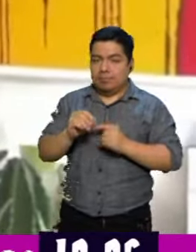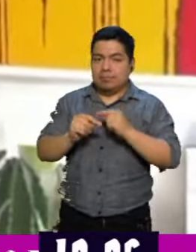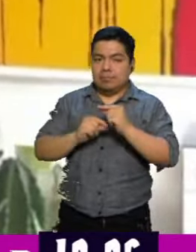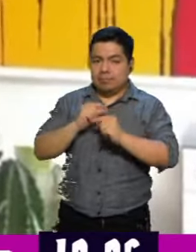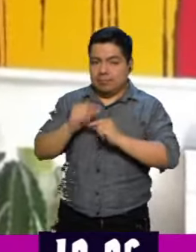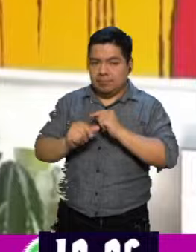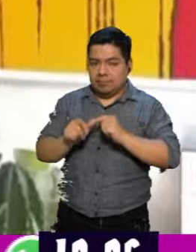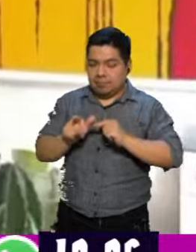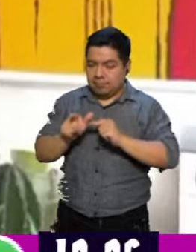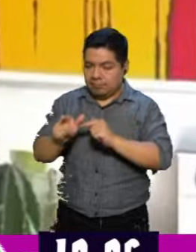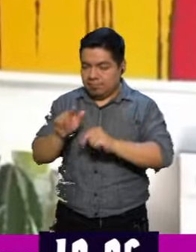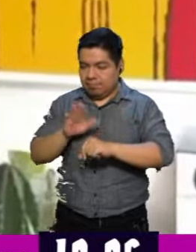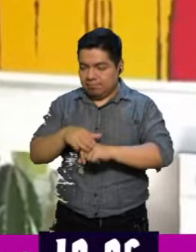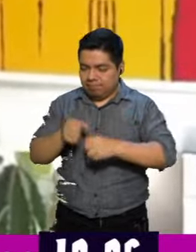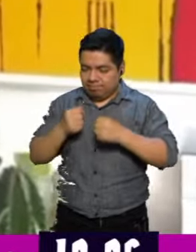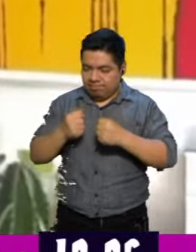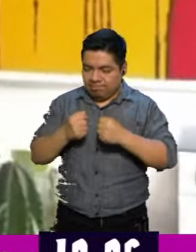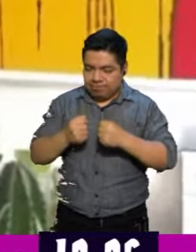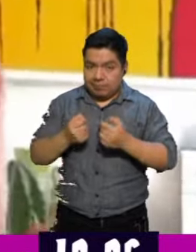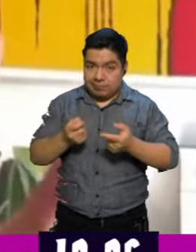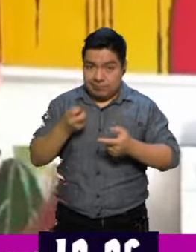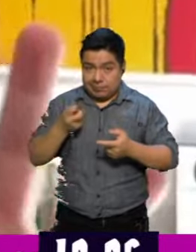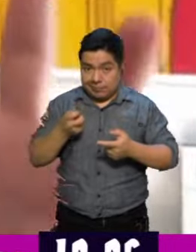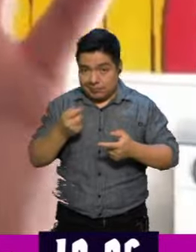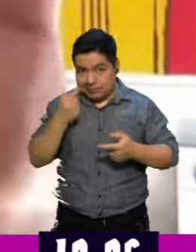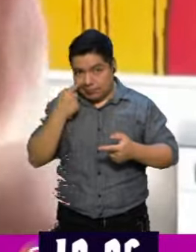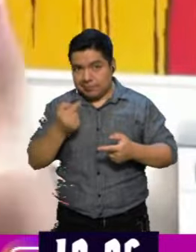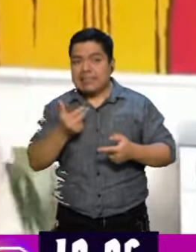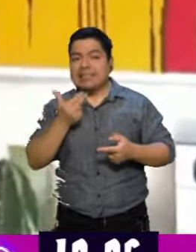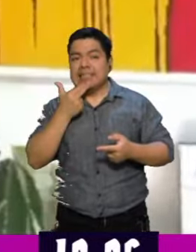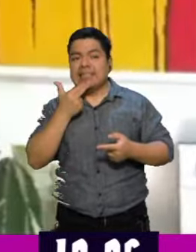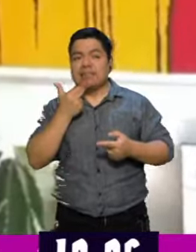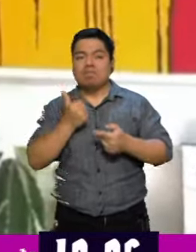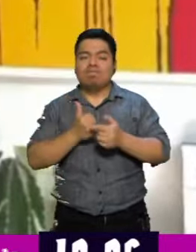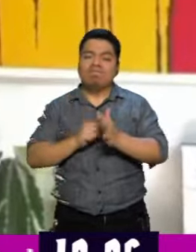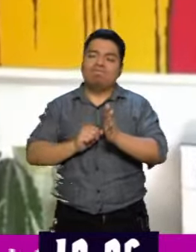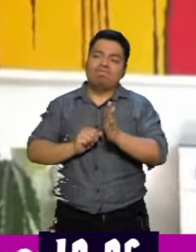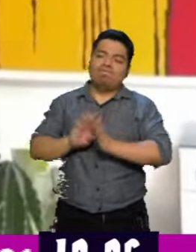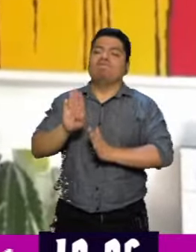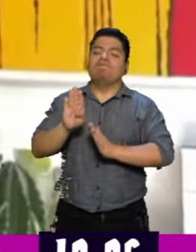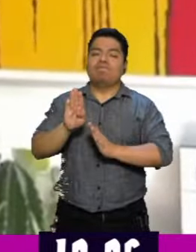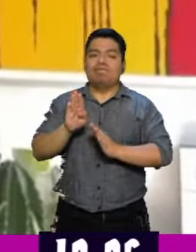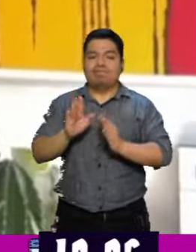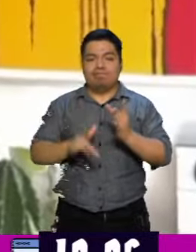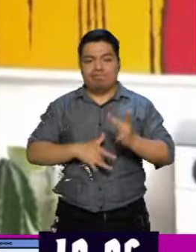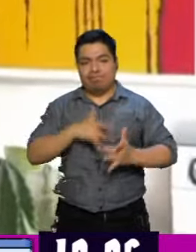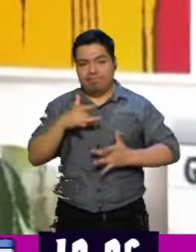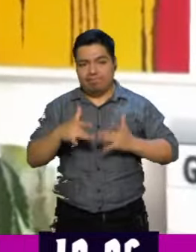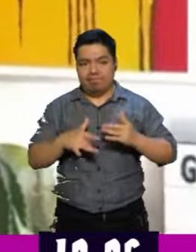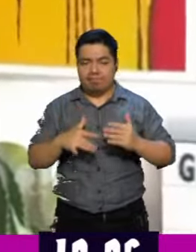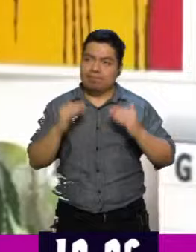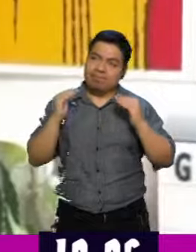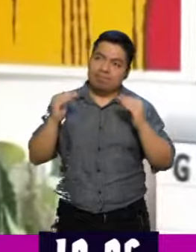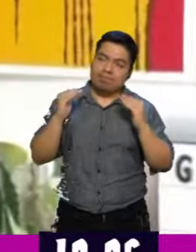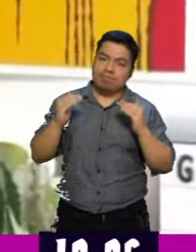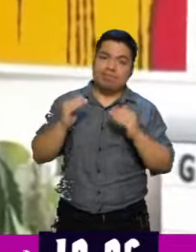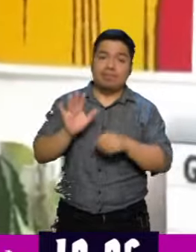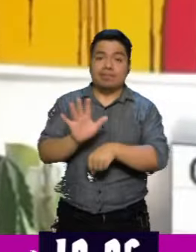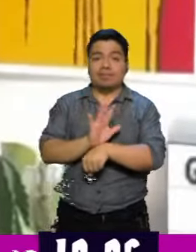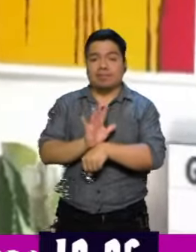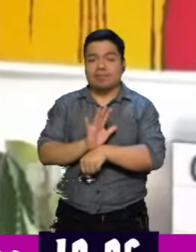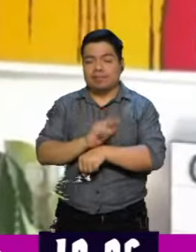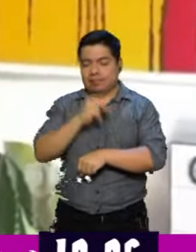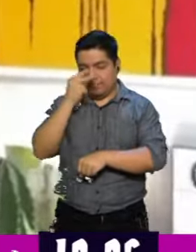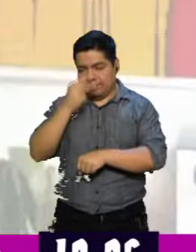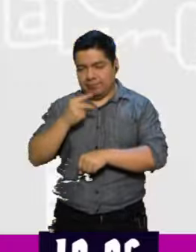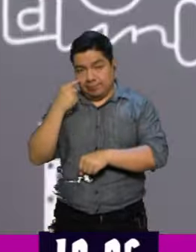mostrando músculo y que de alguna forma ese músculo lo utiliza para levantar y poner muy en alto el cine de nuestra